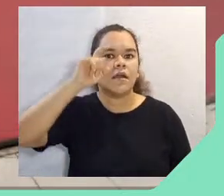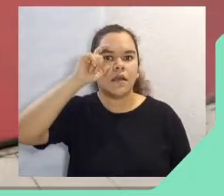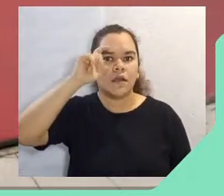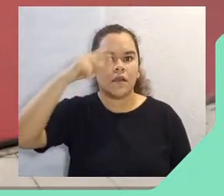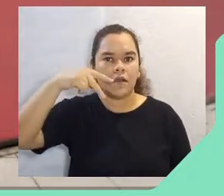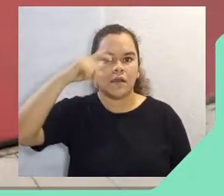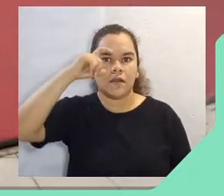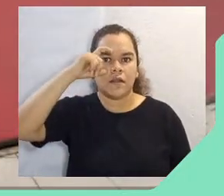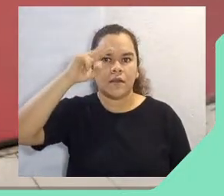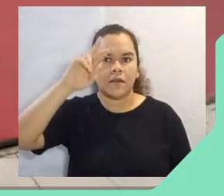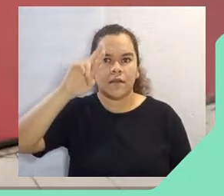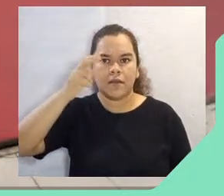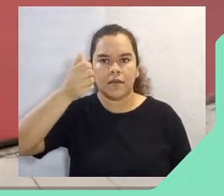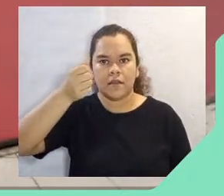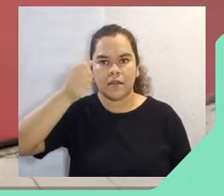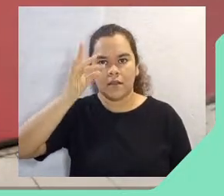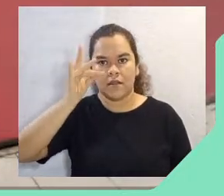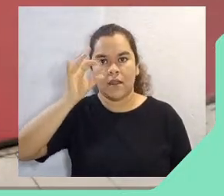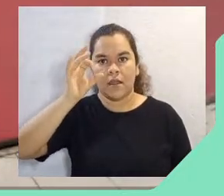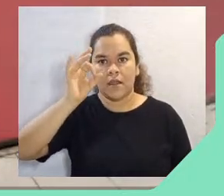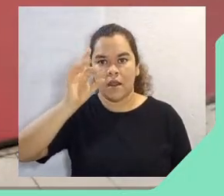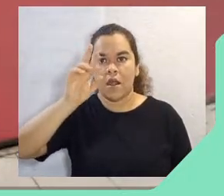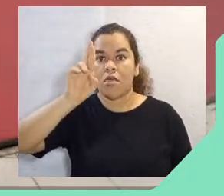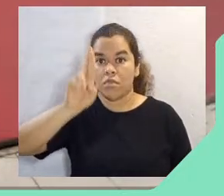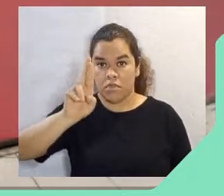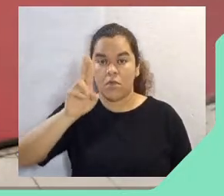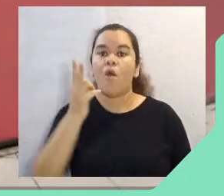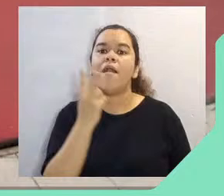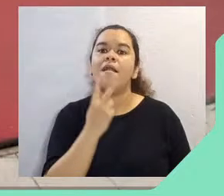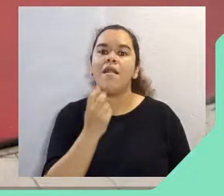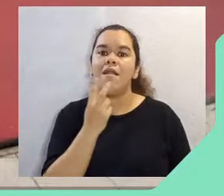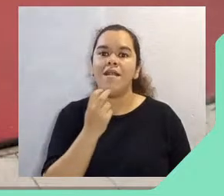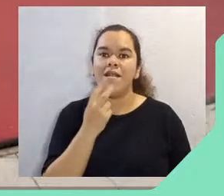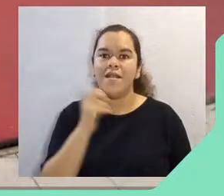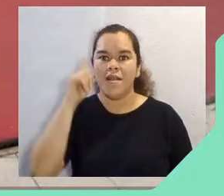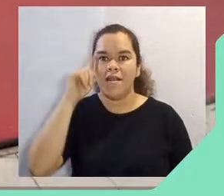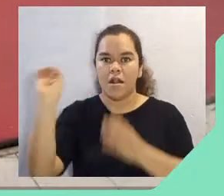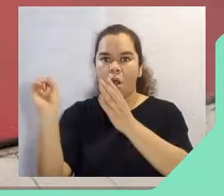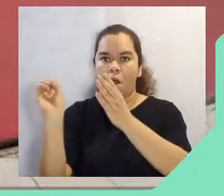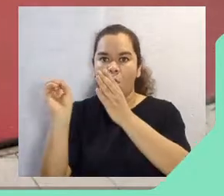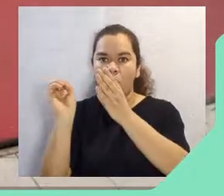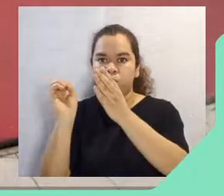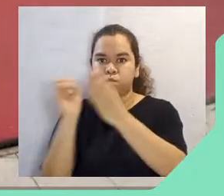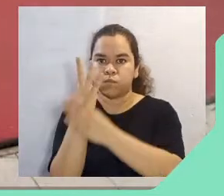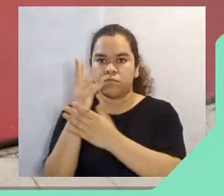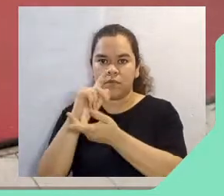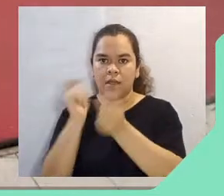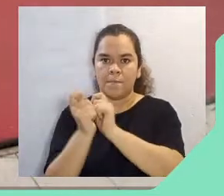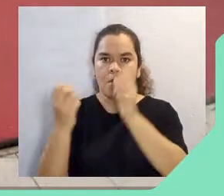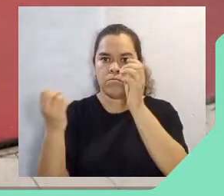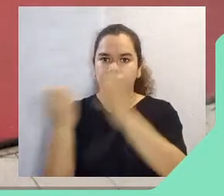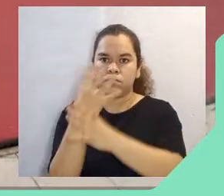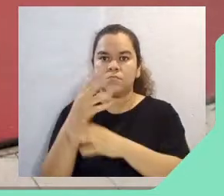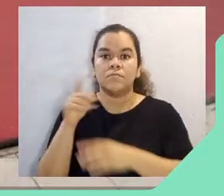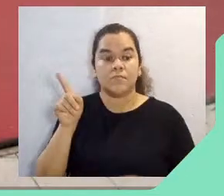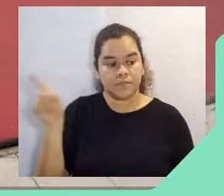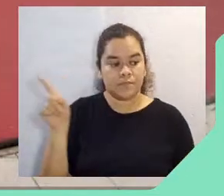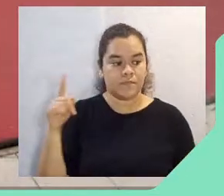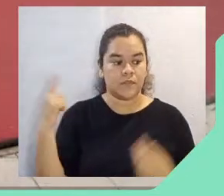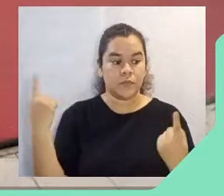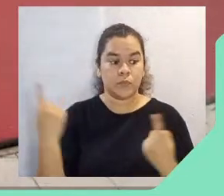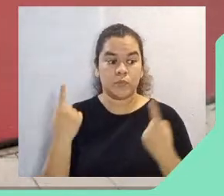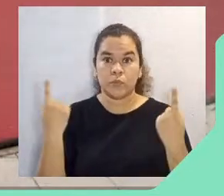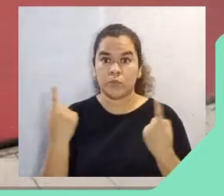turbina. Esta es la parte superior del generador. El generador está acoplado a la turbina hidráulica. La